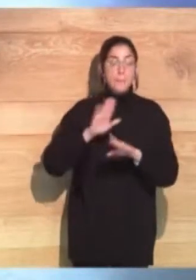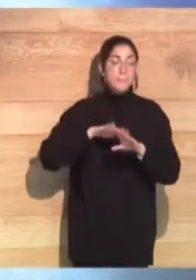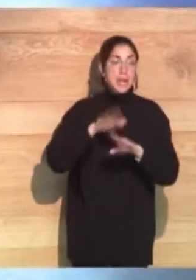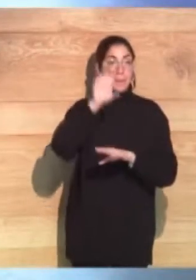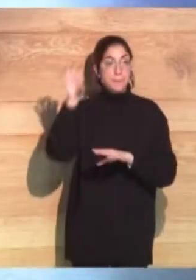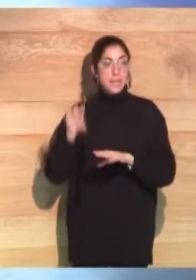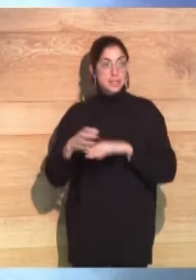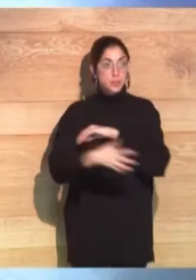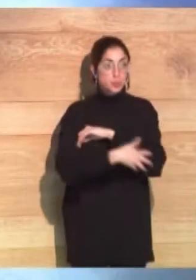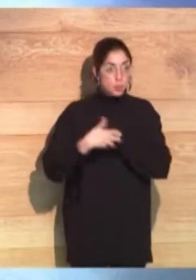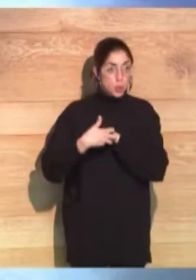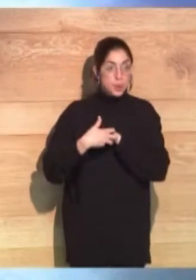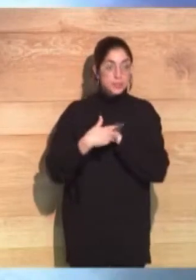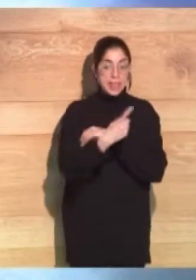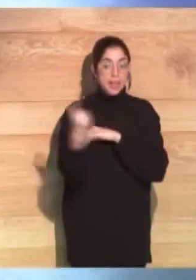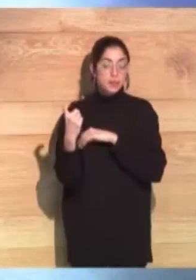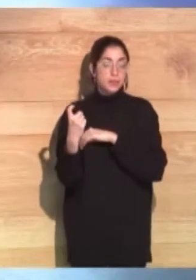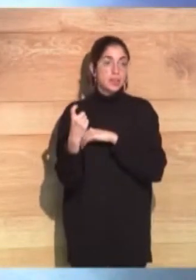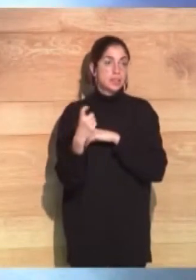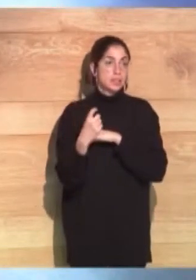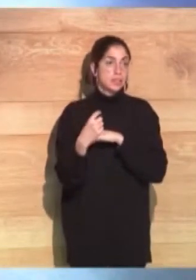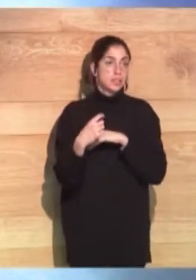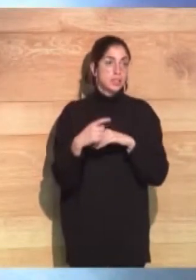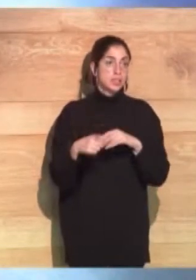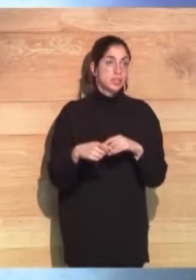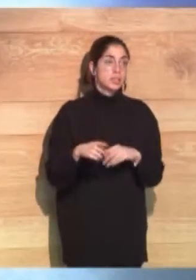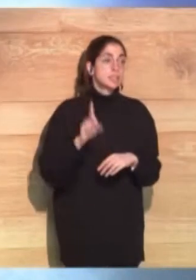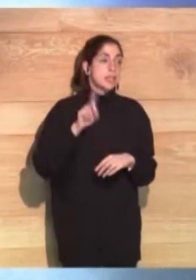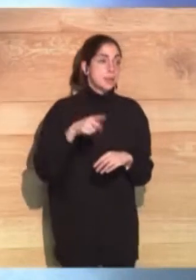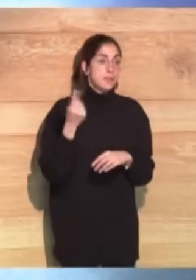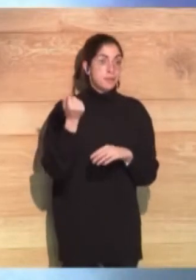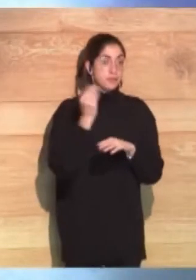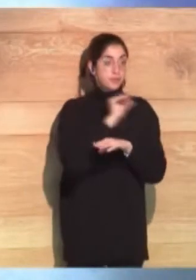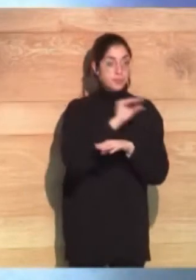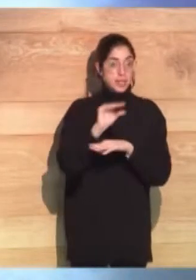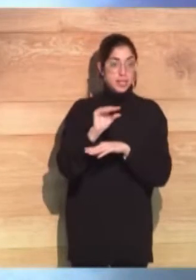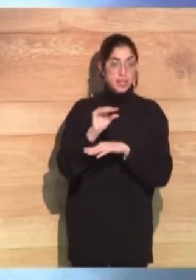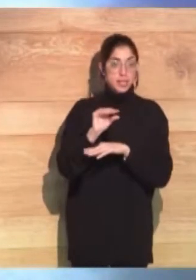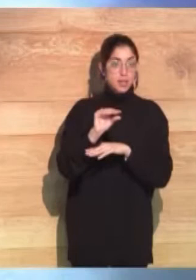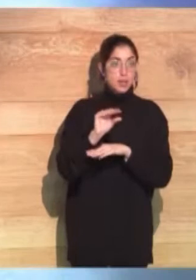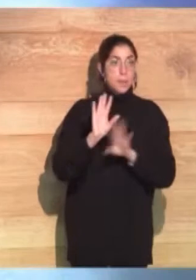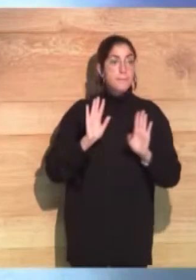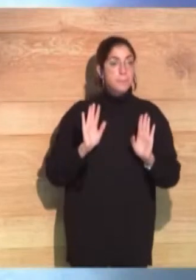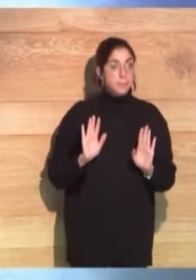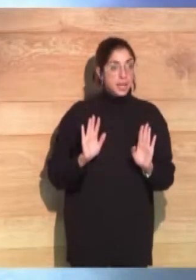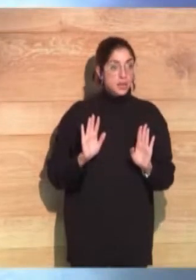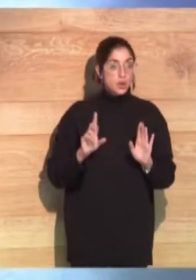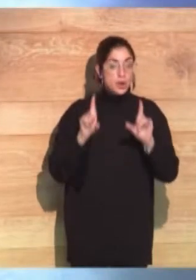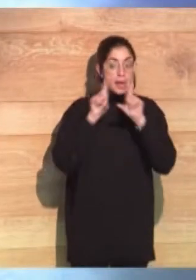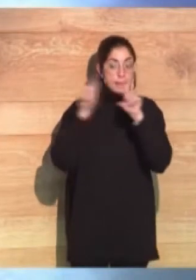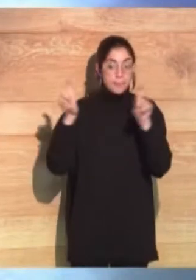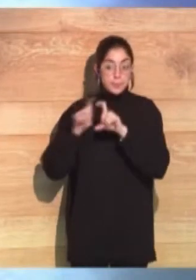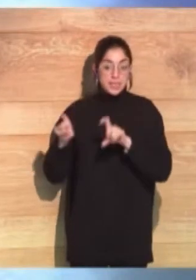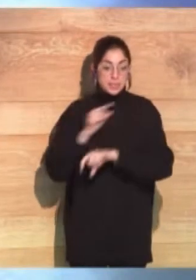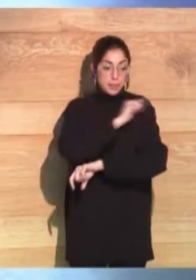poder aportar la financiación para obtener estas vacunas? Sin embargo, las empresas